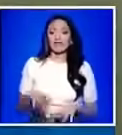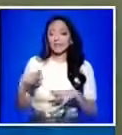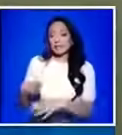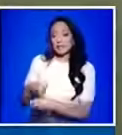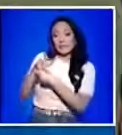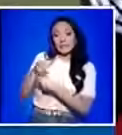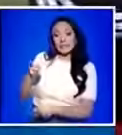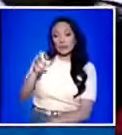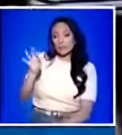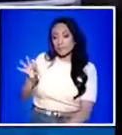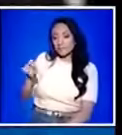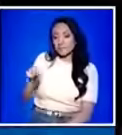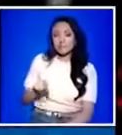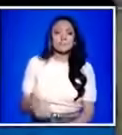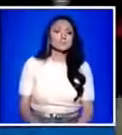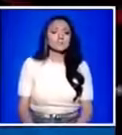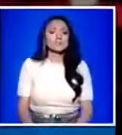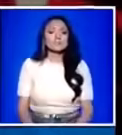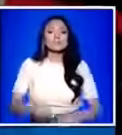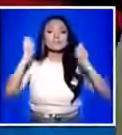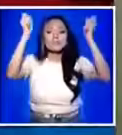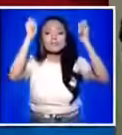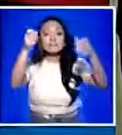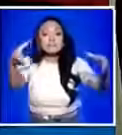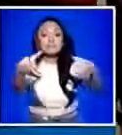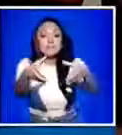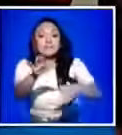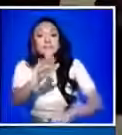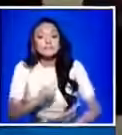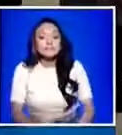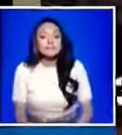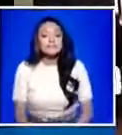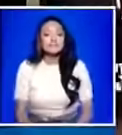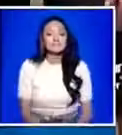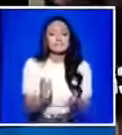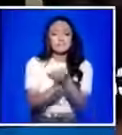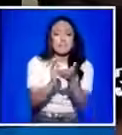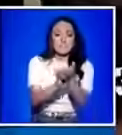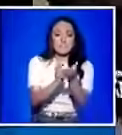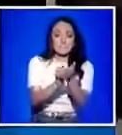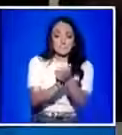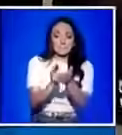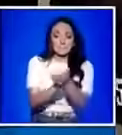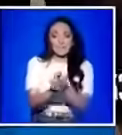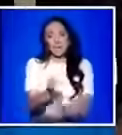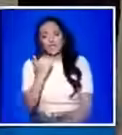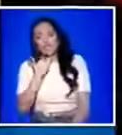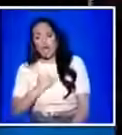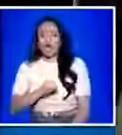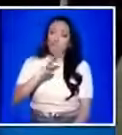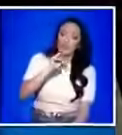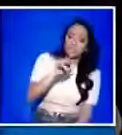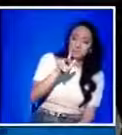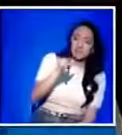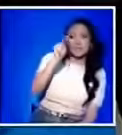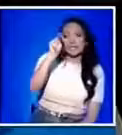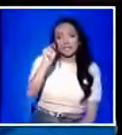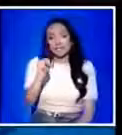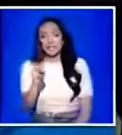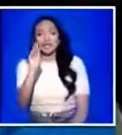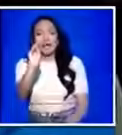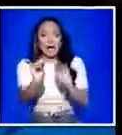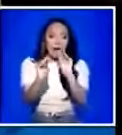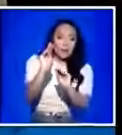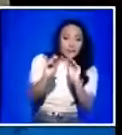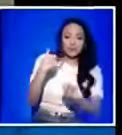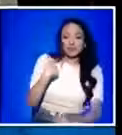correspondiente. Miren ustedes, viene la barra a la 1, a las 2 y a las 3. Somos de Milan, Juanritas. ¡Ay, caramba!